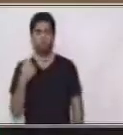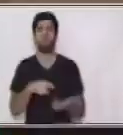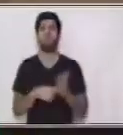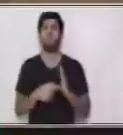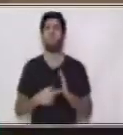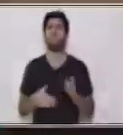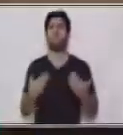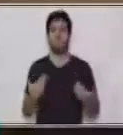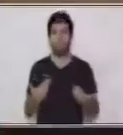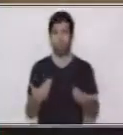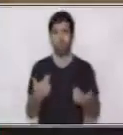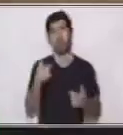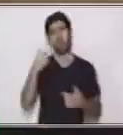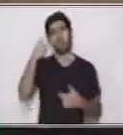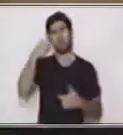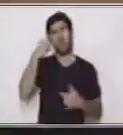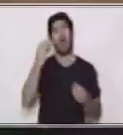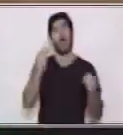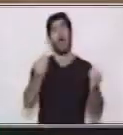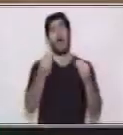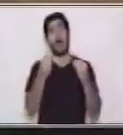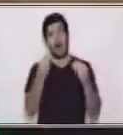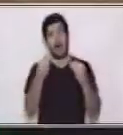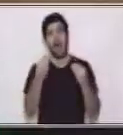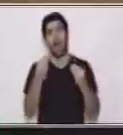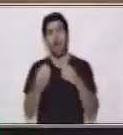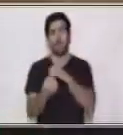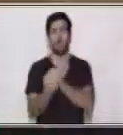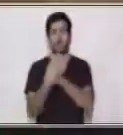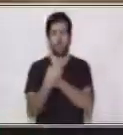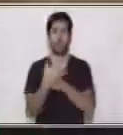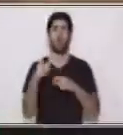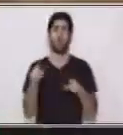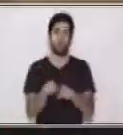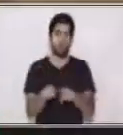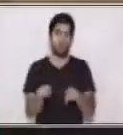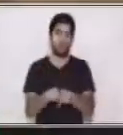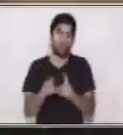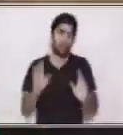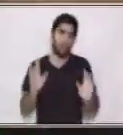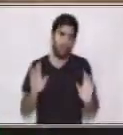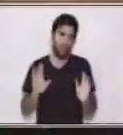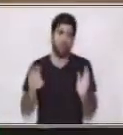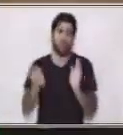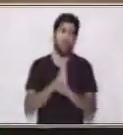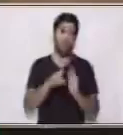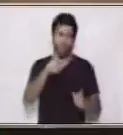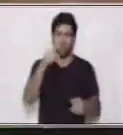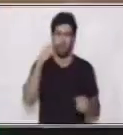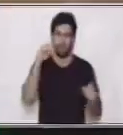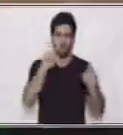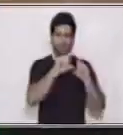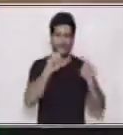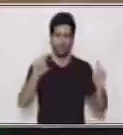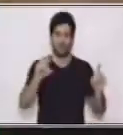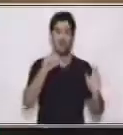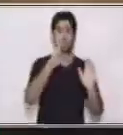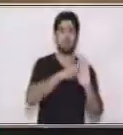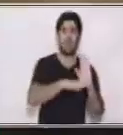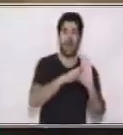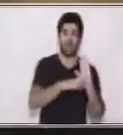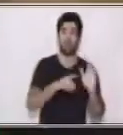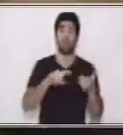Y nos deja algún tipo de enseñanza, podríamos decir. Nos deja algún tipo de pensamiento, nos